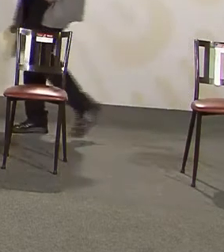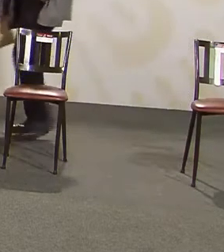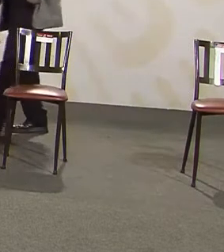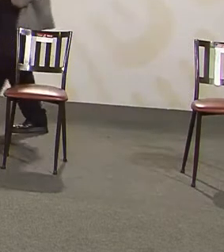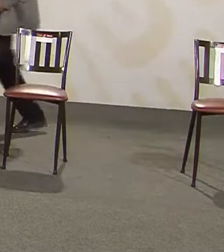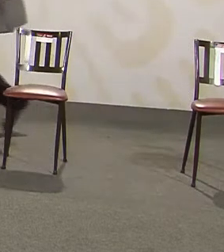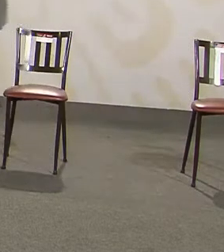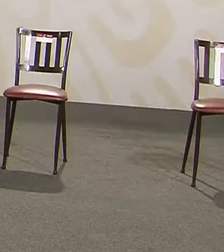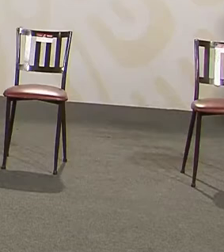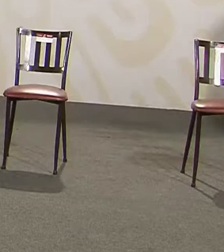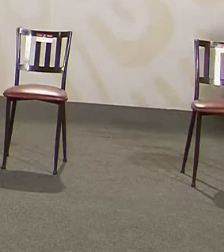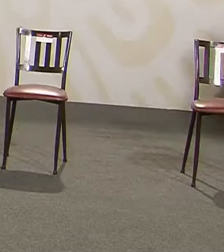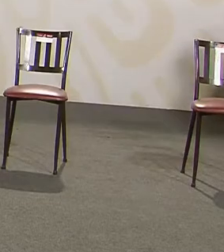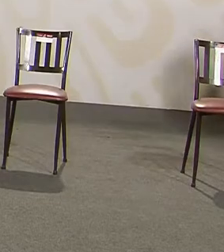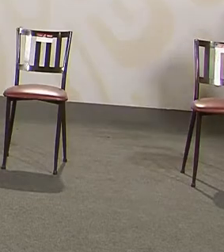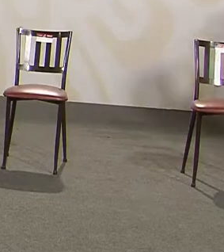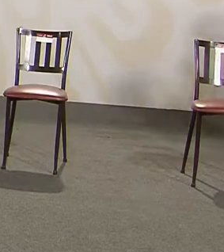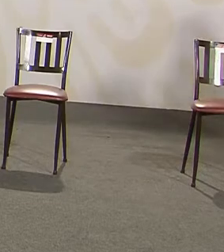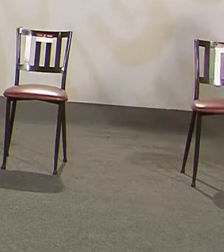Buenos días. Ánimo.